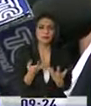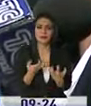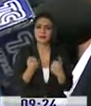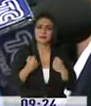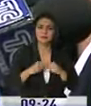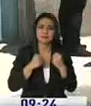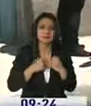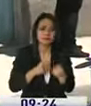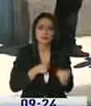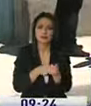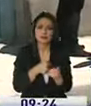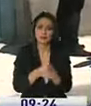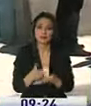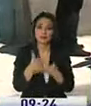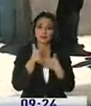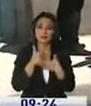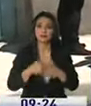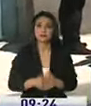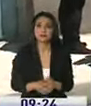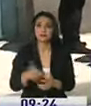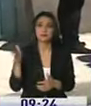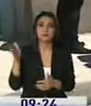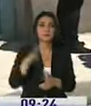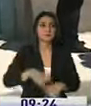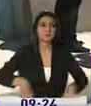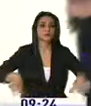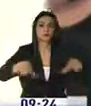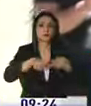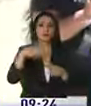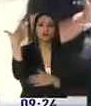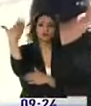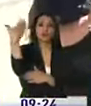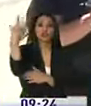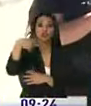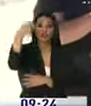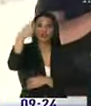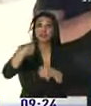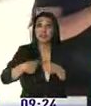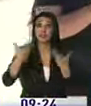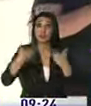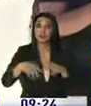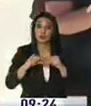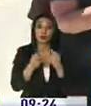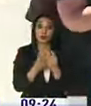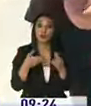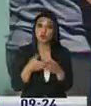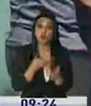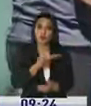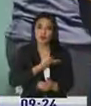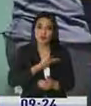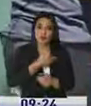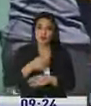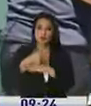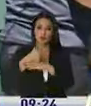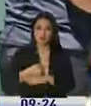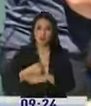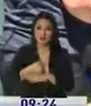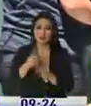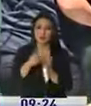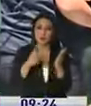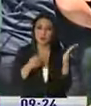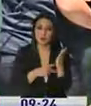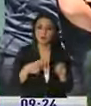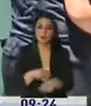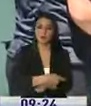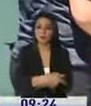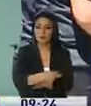también de acompañarnos. A través de un recorrido por el sector de la Roldós al norte de la capital, las brigadistas junto a las autoridades de este programa